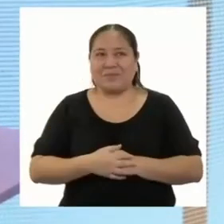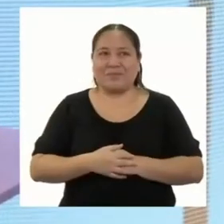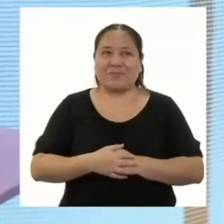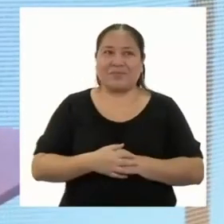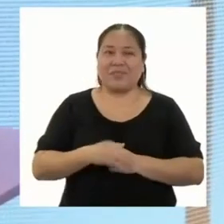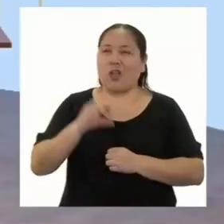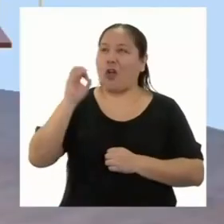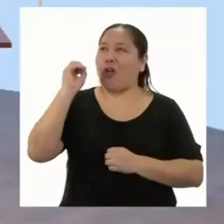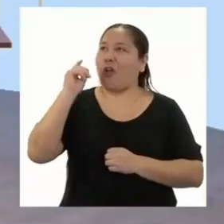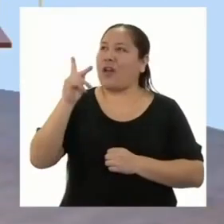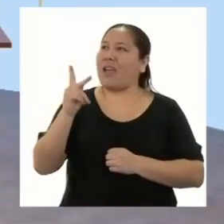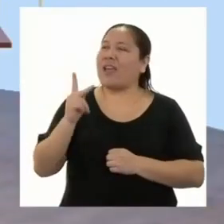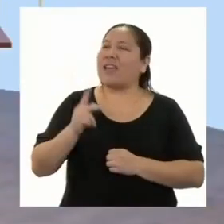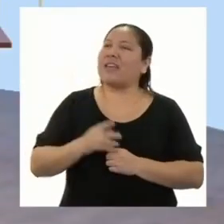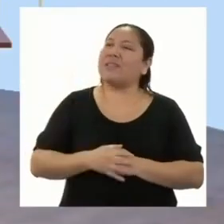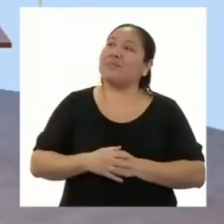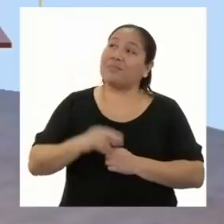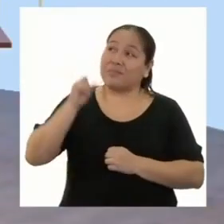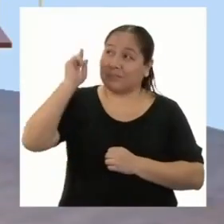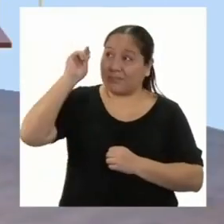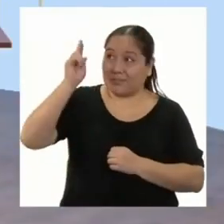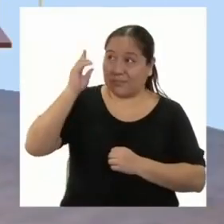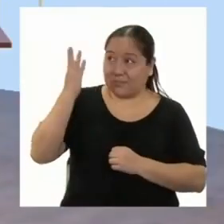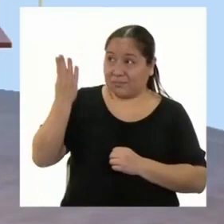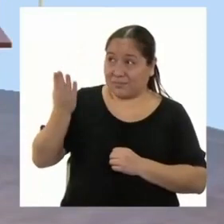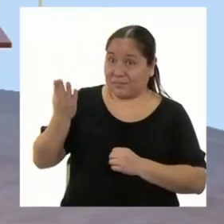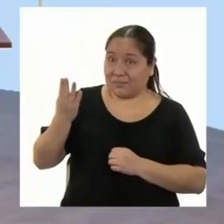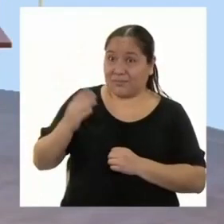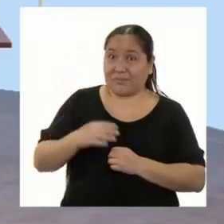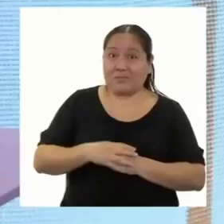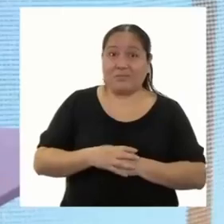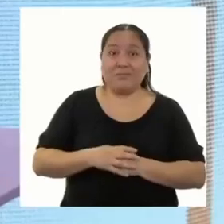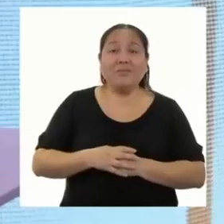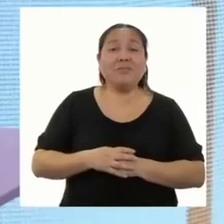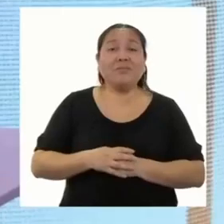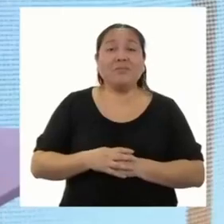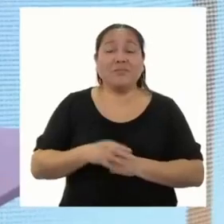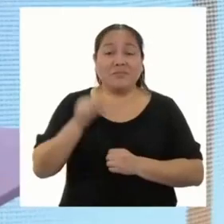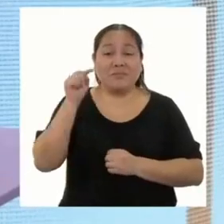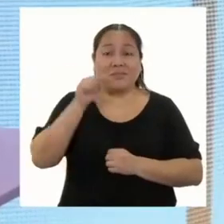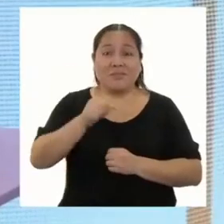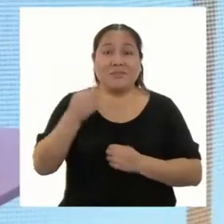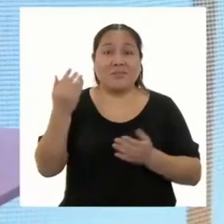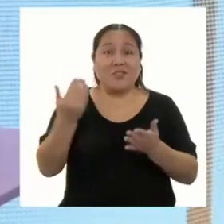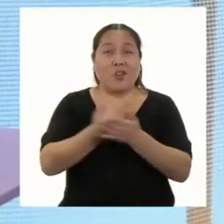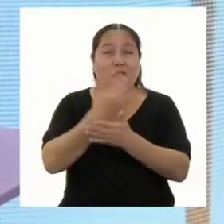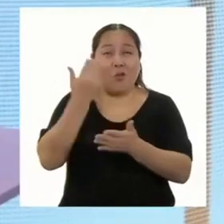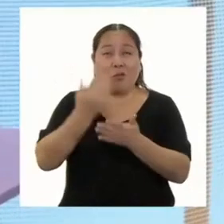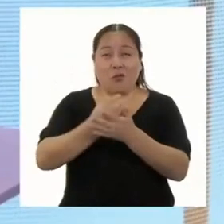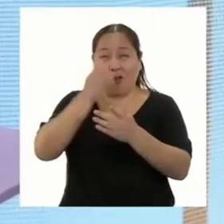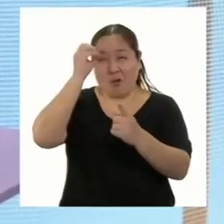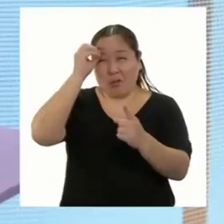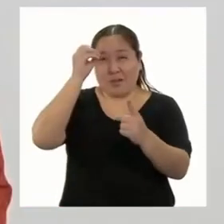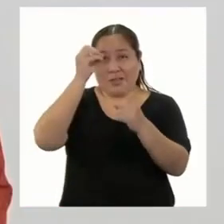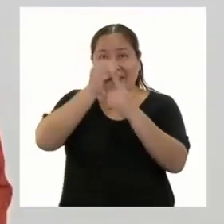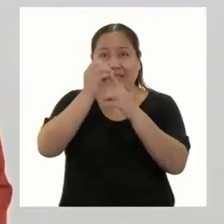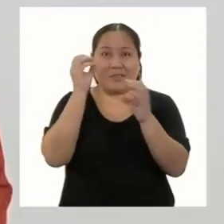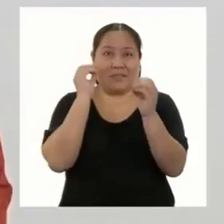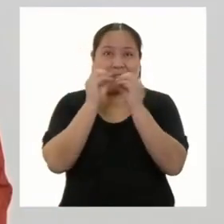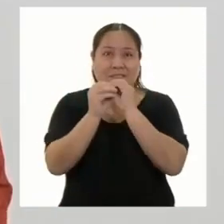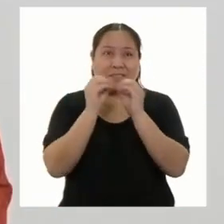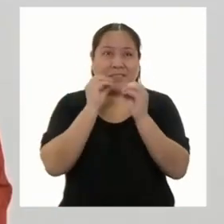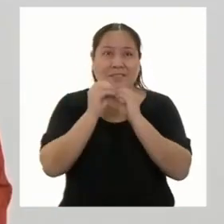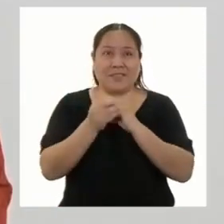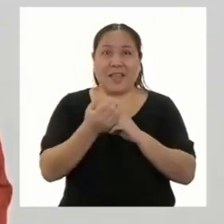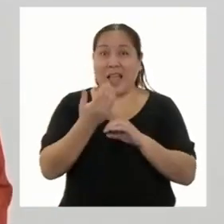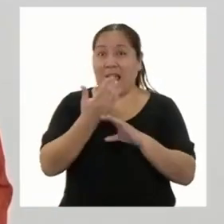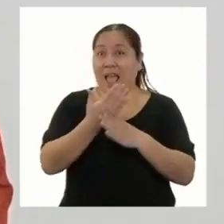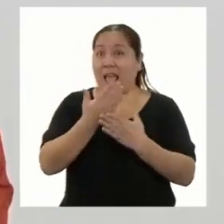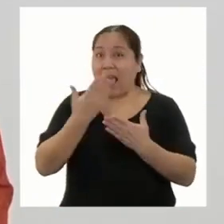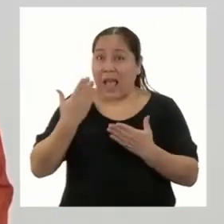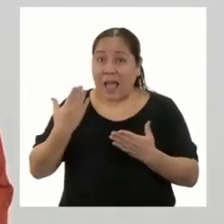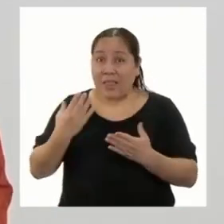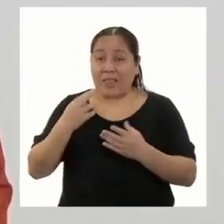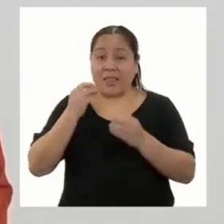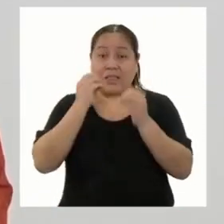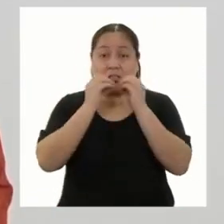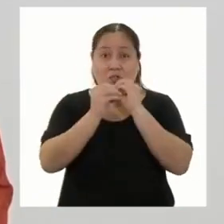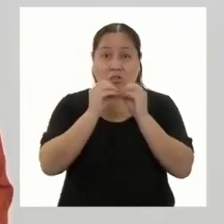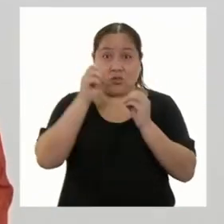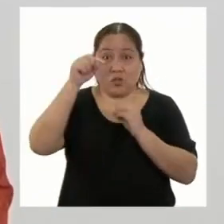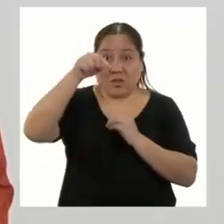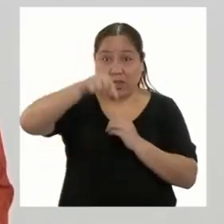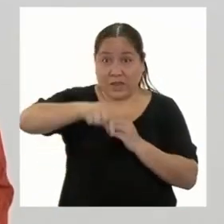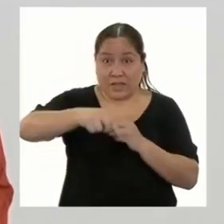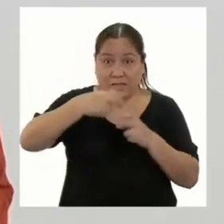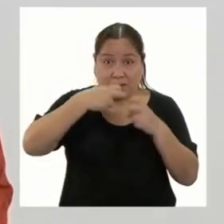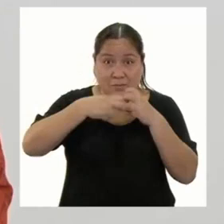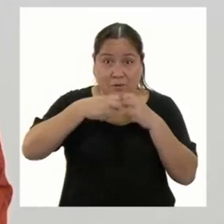profesora Gisela, todo parece indicar que tenemos un nuevo reto que resolver. Y antes de resolver la